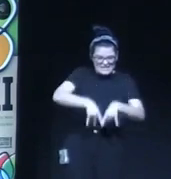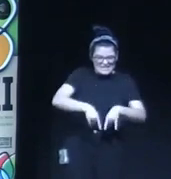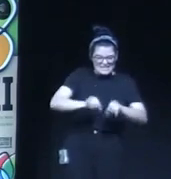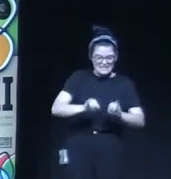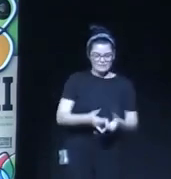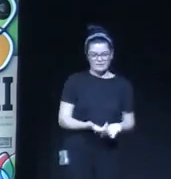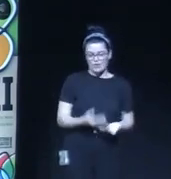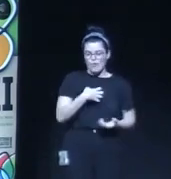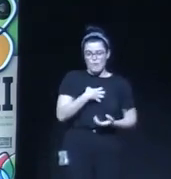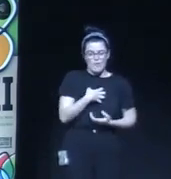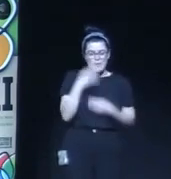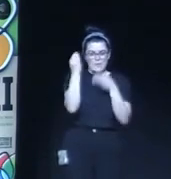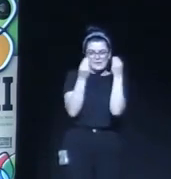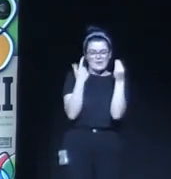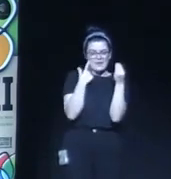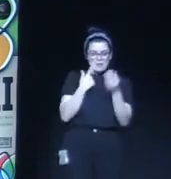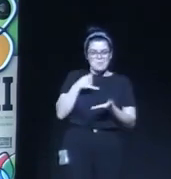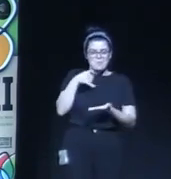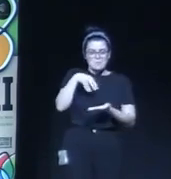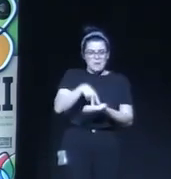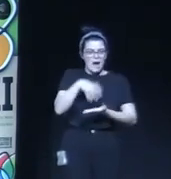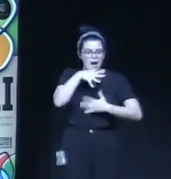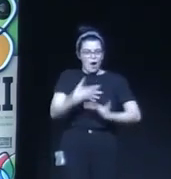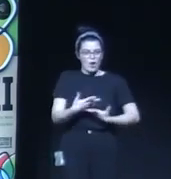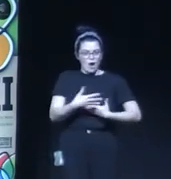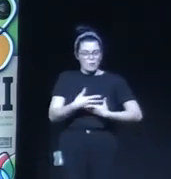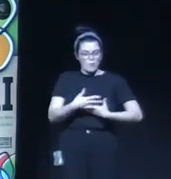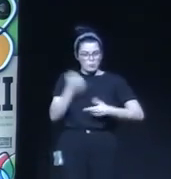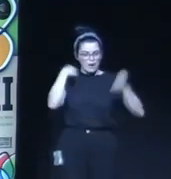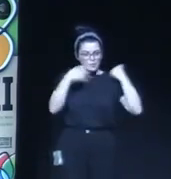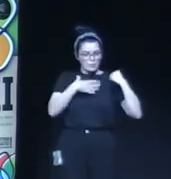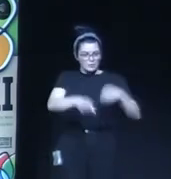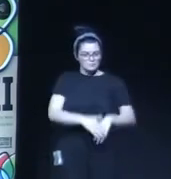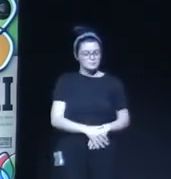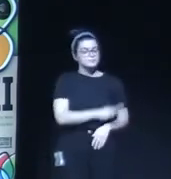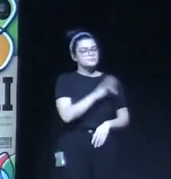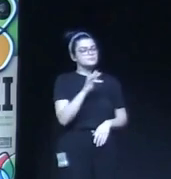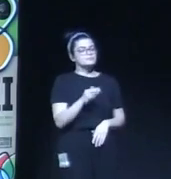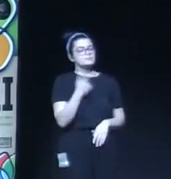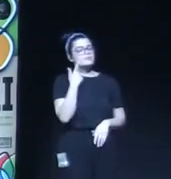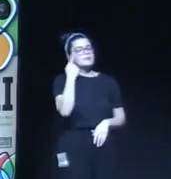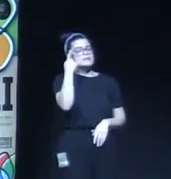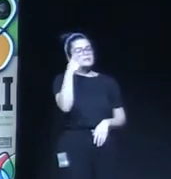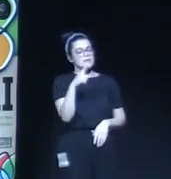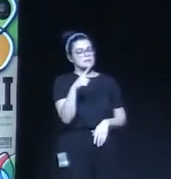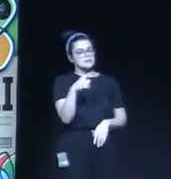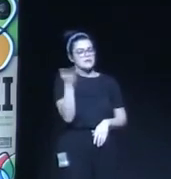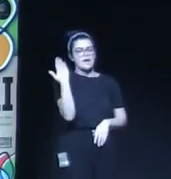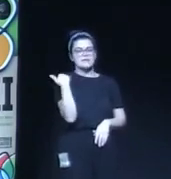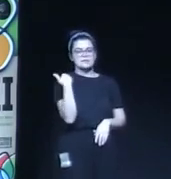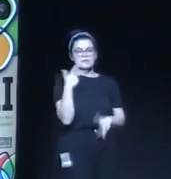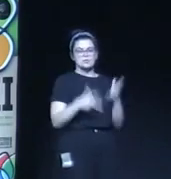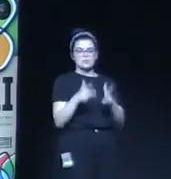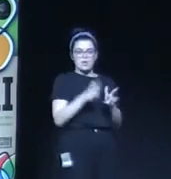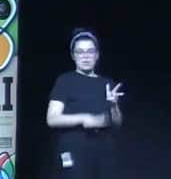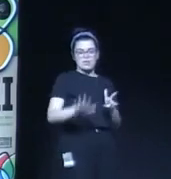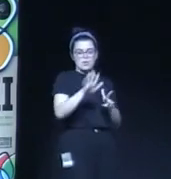ocurrido pensarlo. Que sepáis que en Euskadi había dos marismas